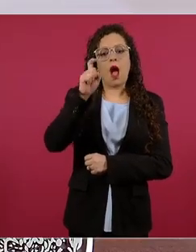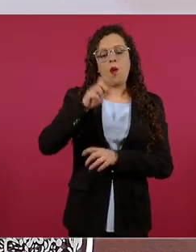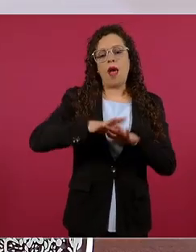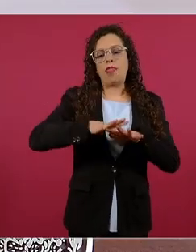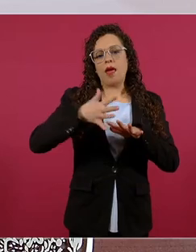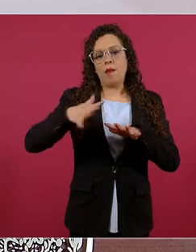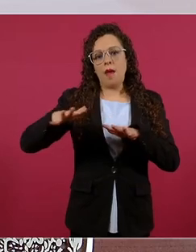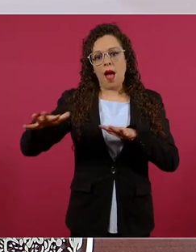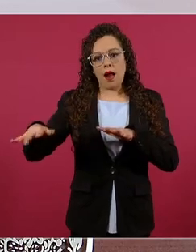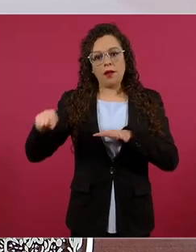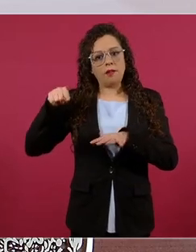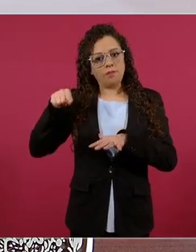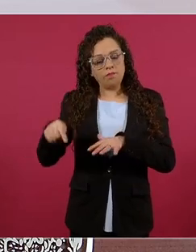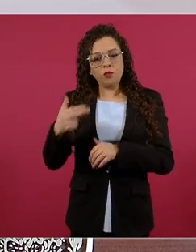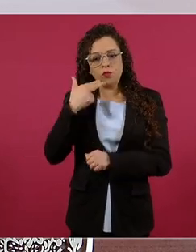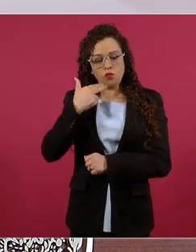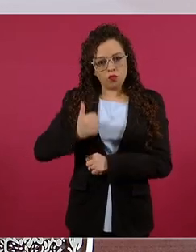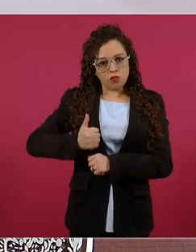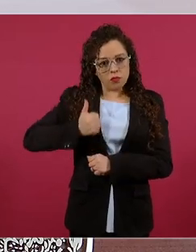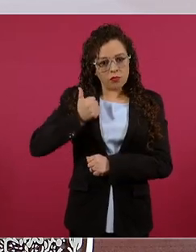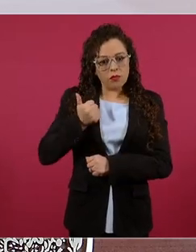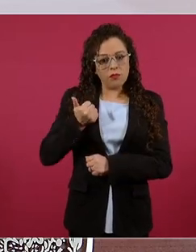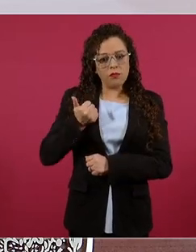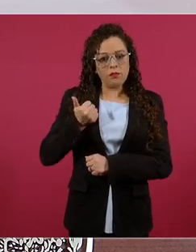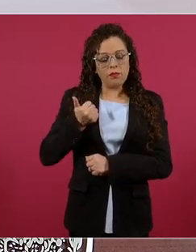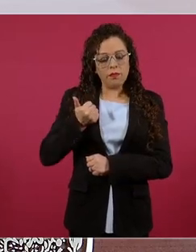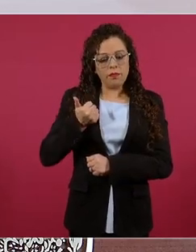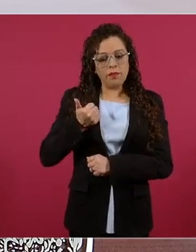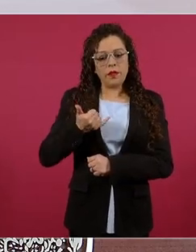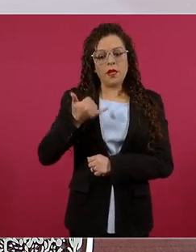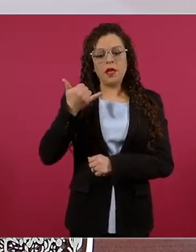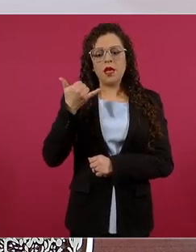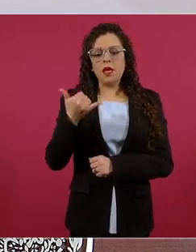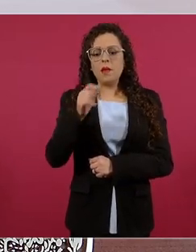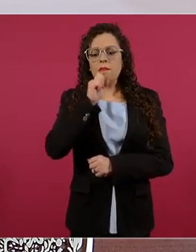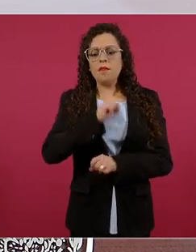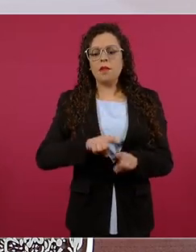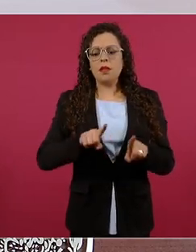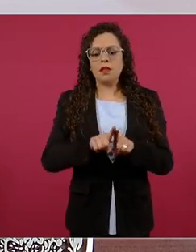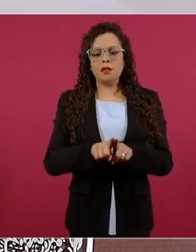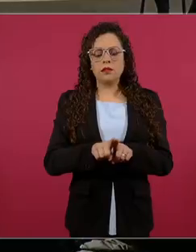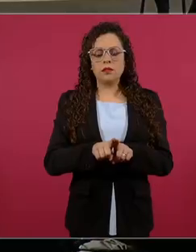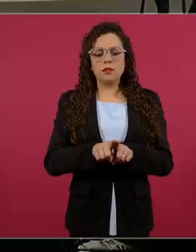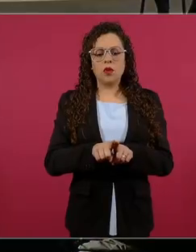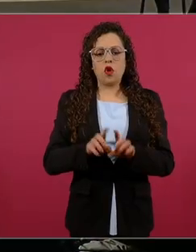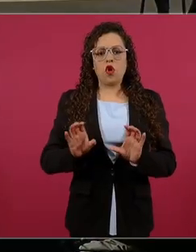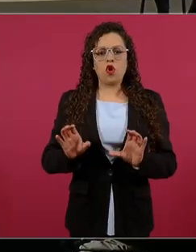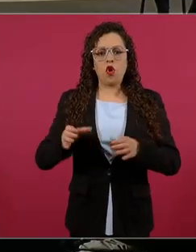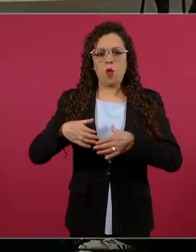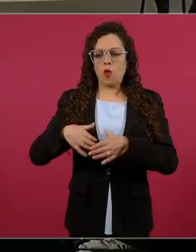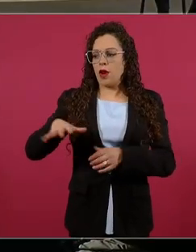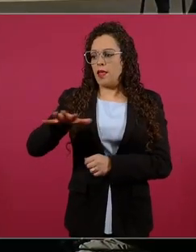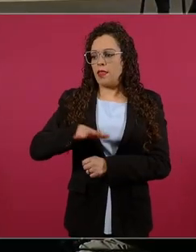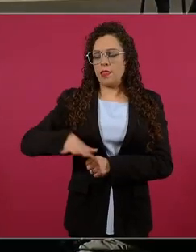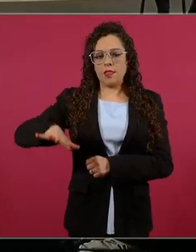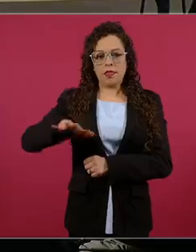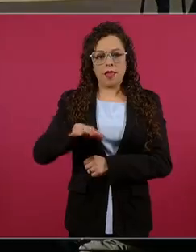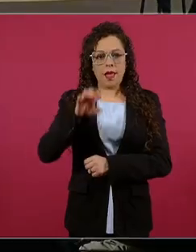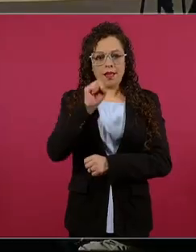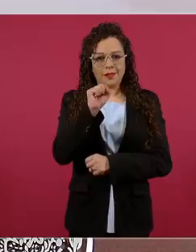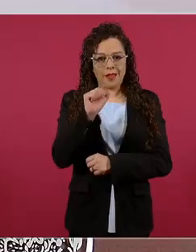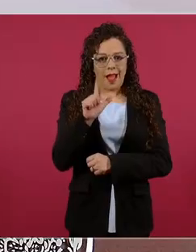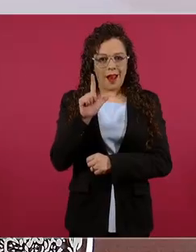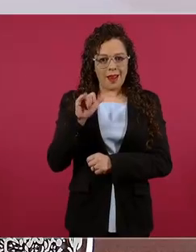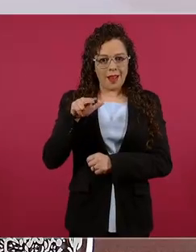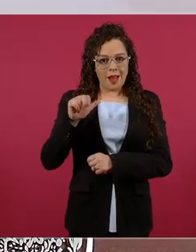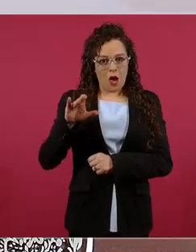salmuera, para evitar contaminación, se está buscando un acercamiento con las comunidades salineras de Salinas del Marqués de Salina Cruz